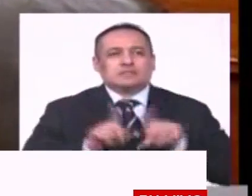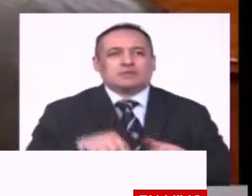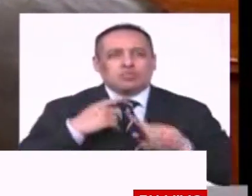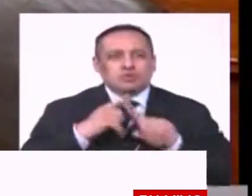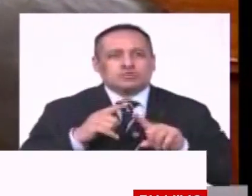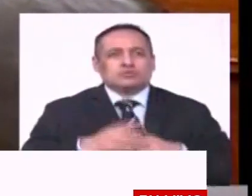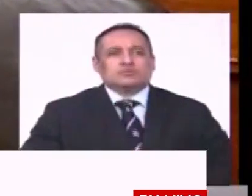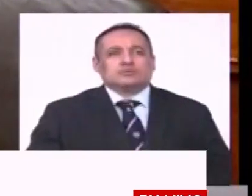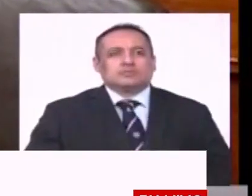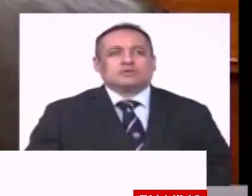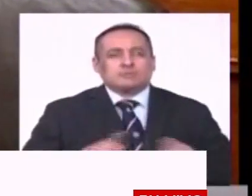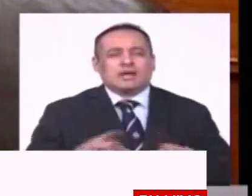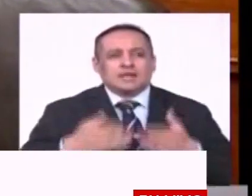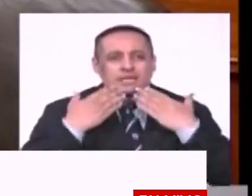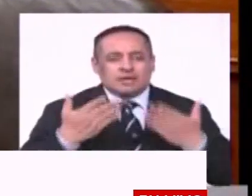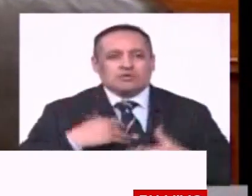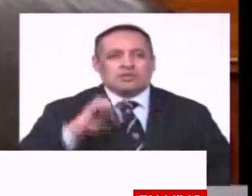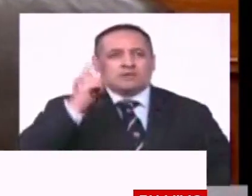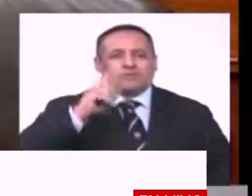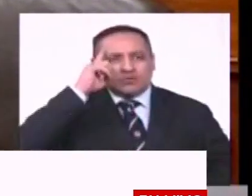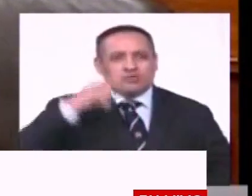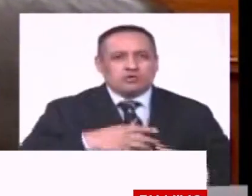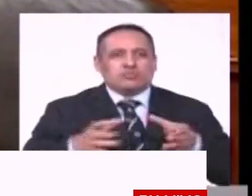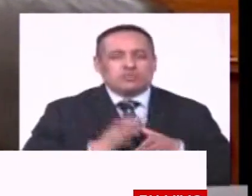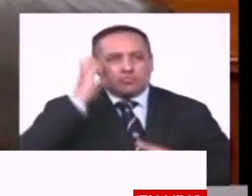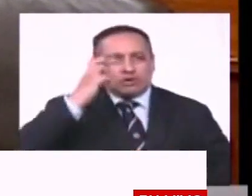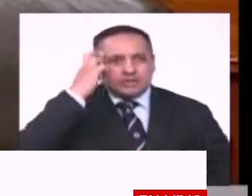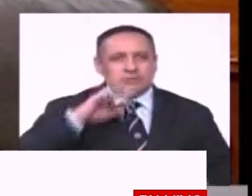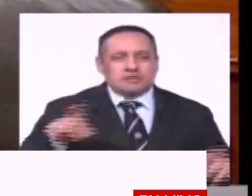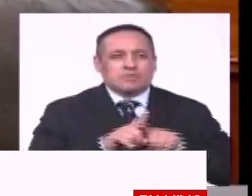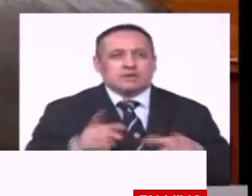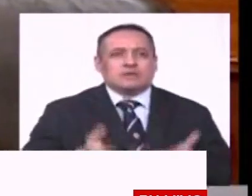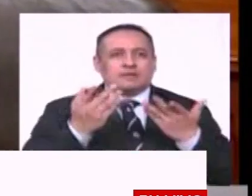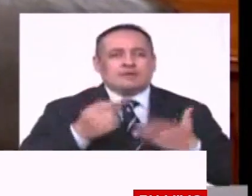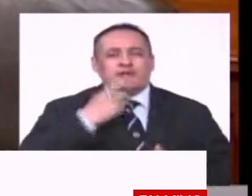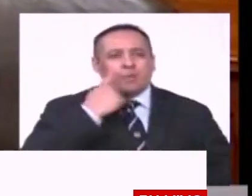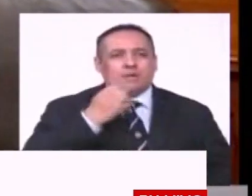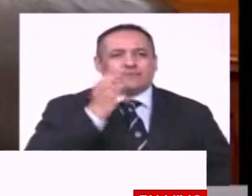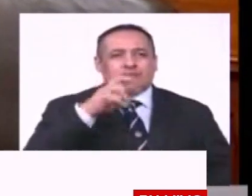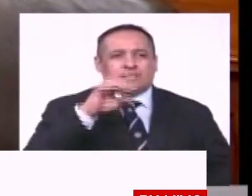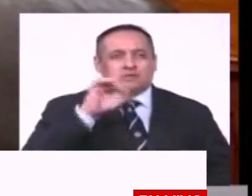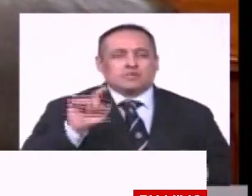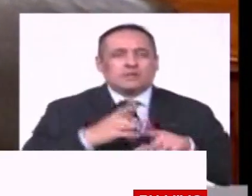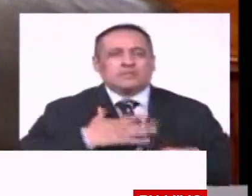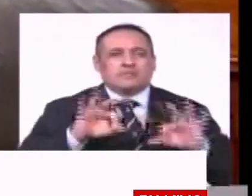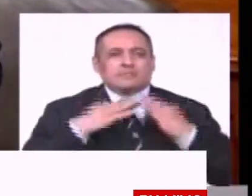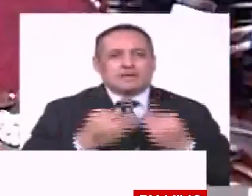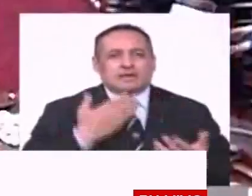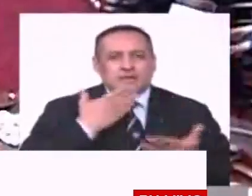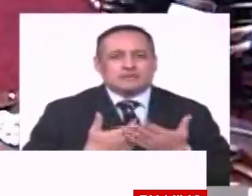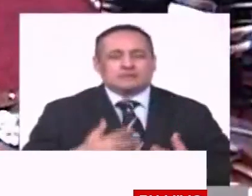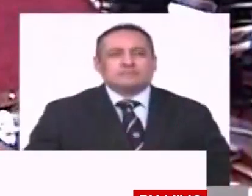ello, agradezco a mi líder fundador del Partido Político de Acción Popular y viva Fernando Vilaunde y gracias a mi familia. Muchas gracias.